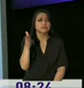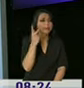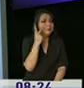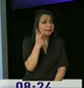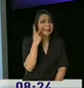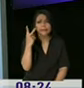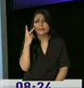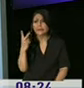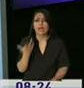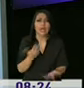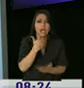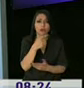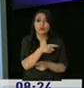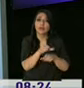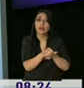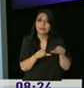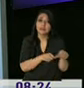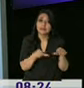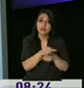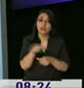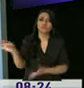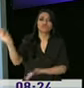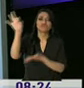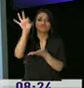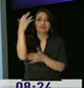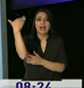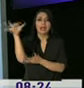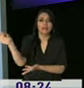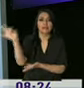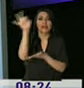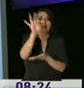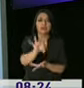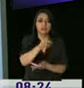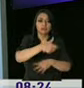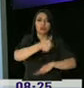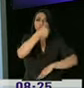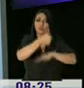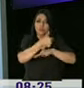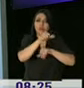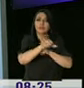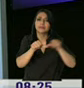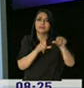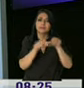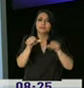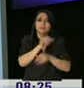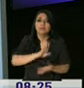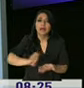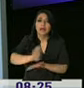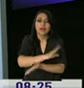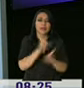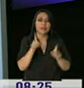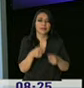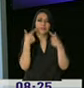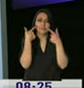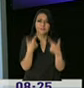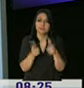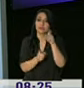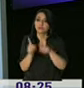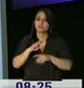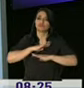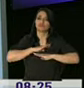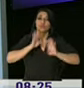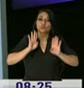los zonales que ellos son los delegados del alcalde y que son las autoridades que tienen que vigilar, mirar el bienestar de todo ese sector